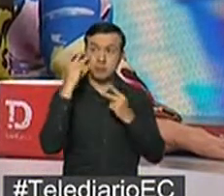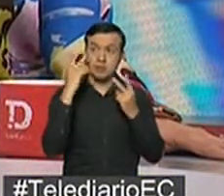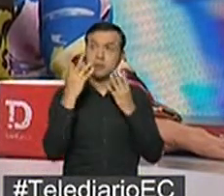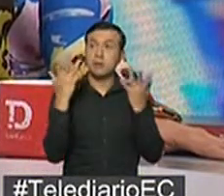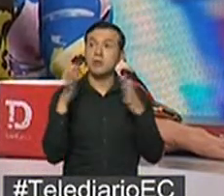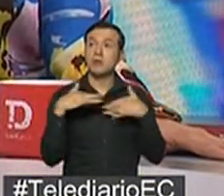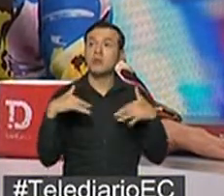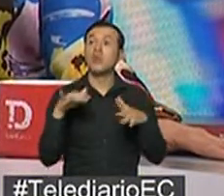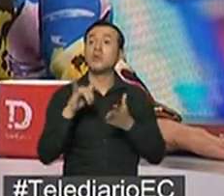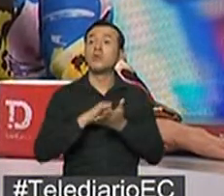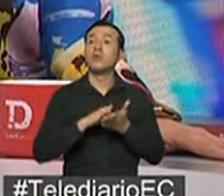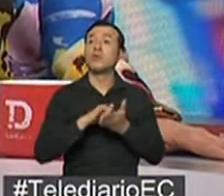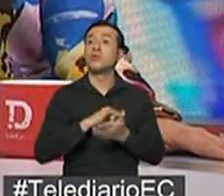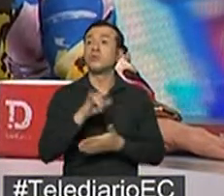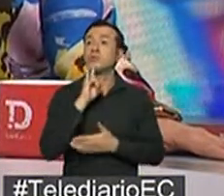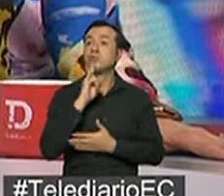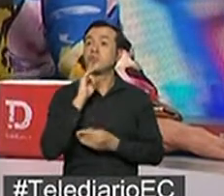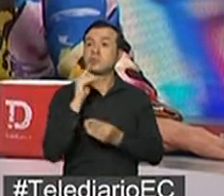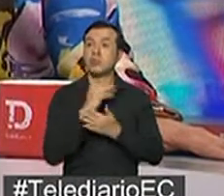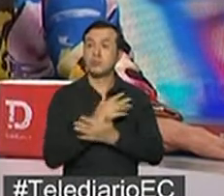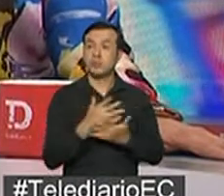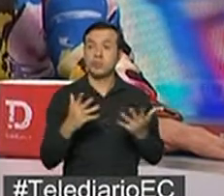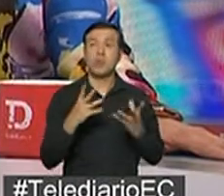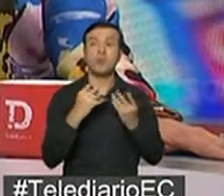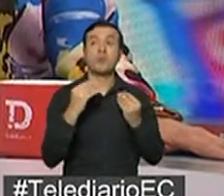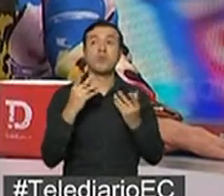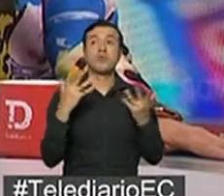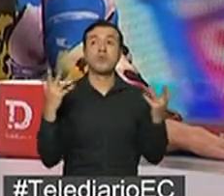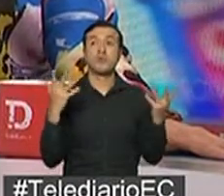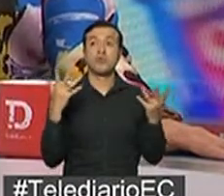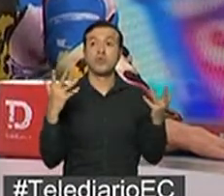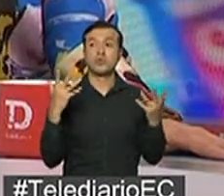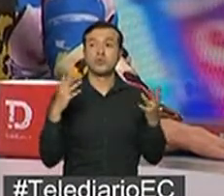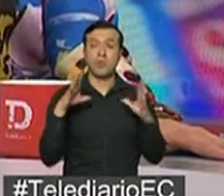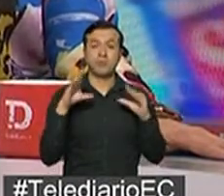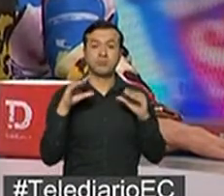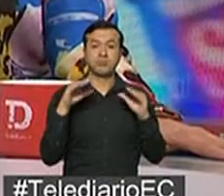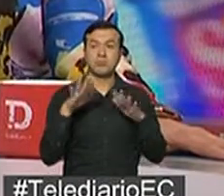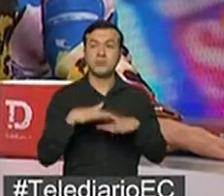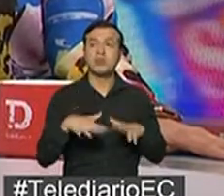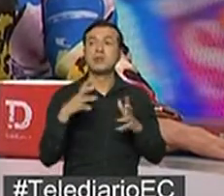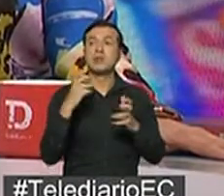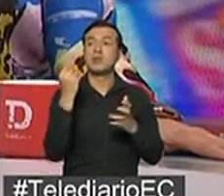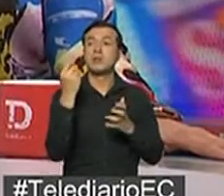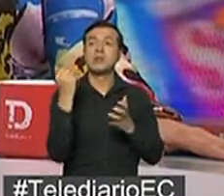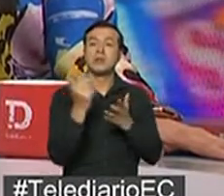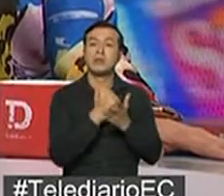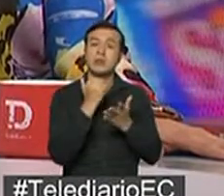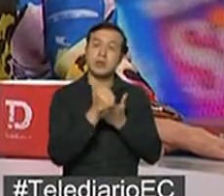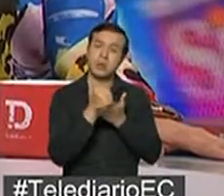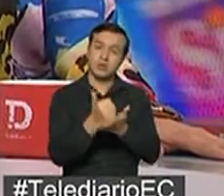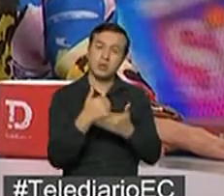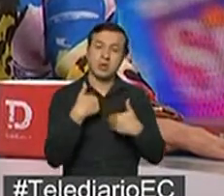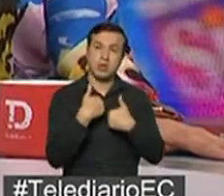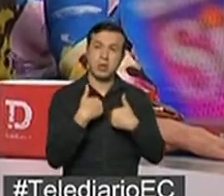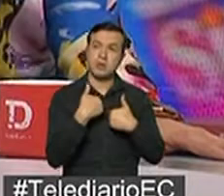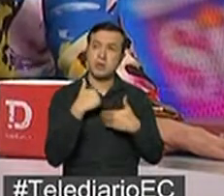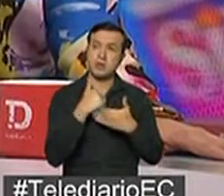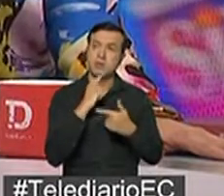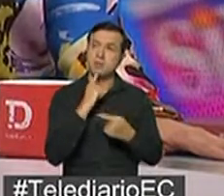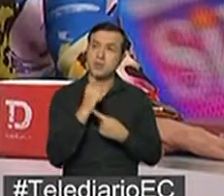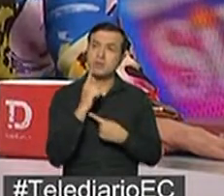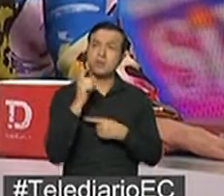calles de nueva york en eeuu cientos de koalas de peluche buscan recaudar dinero para ayudar a los animales afectados por